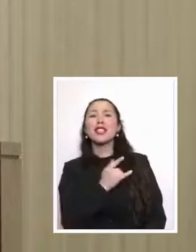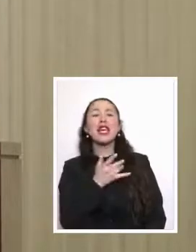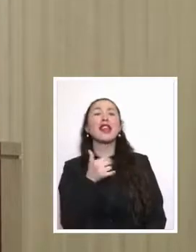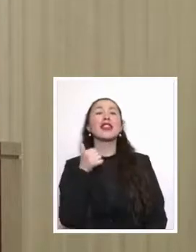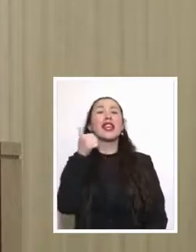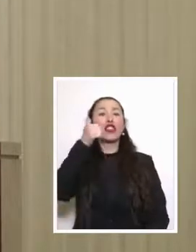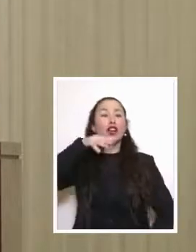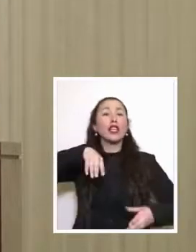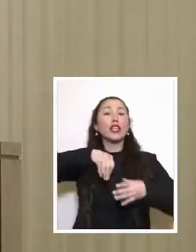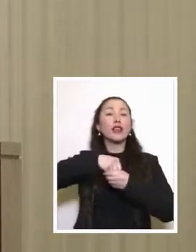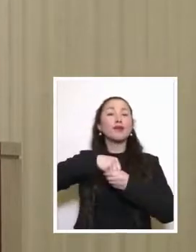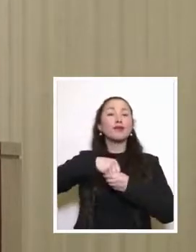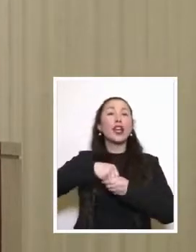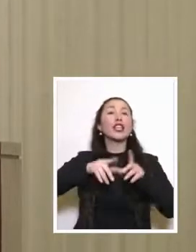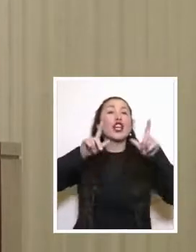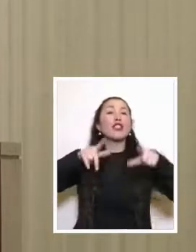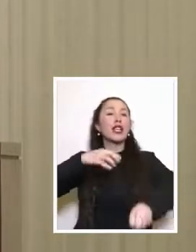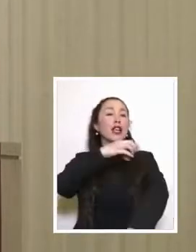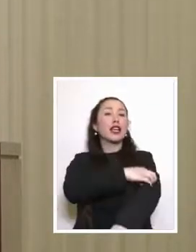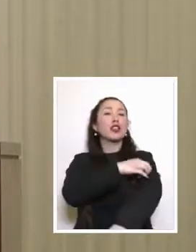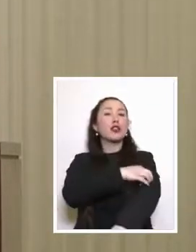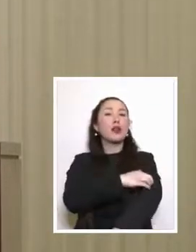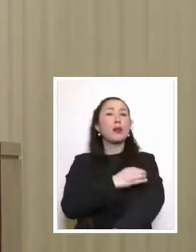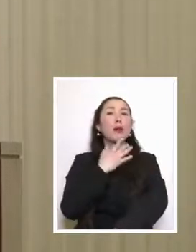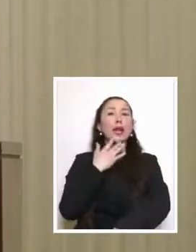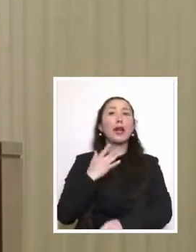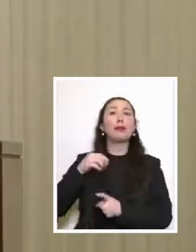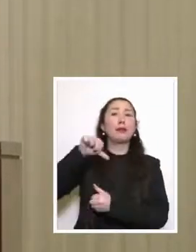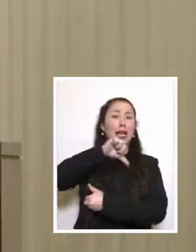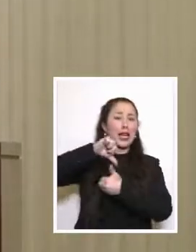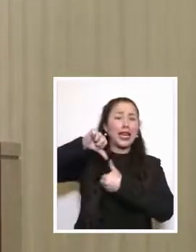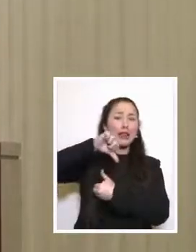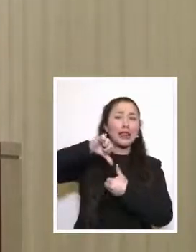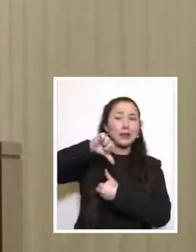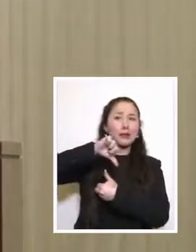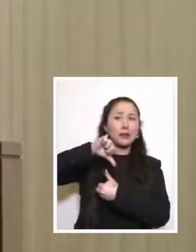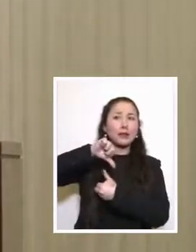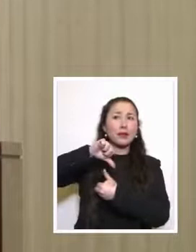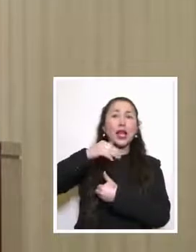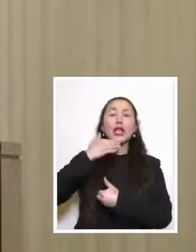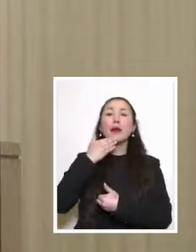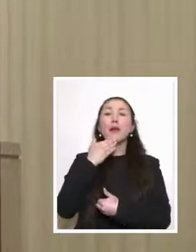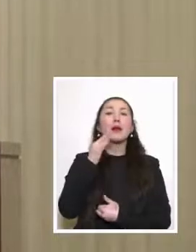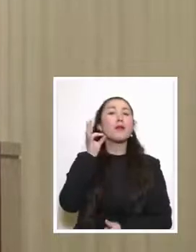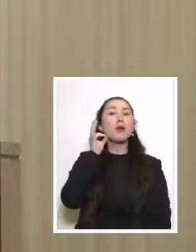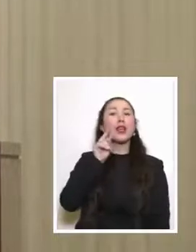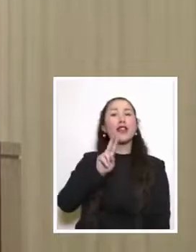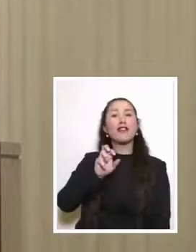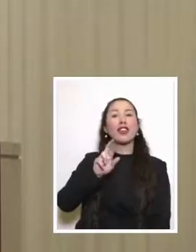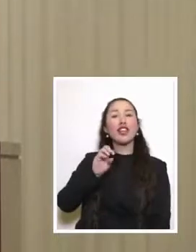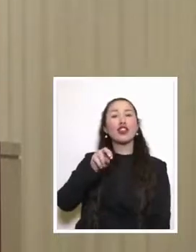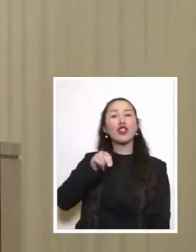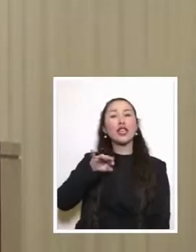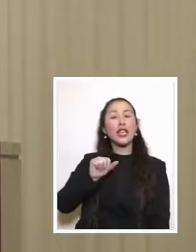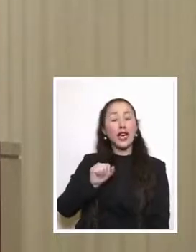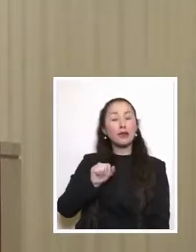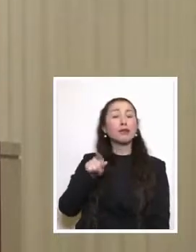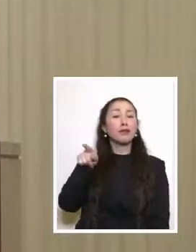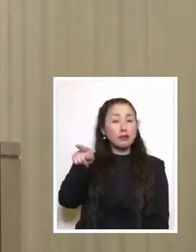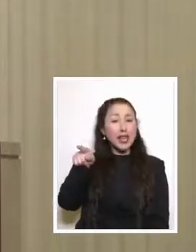de la Oficina Regional de Educación para América Latina y el Caribe, señora Verónica Figueroa